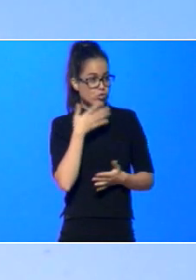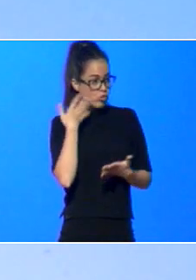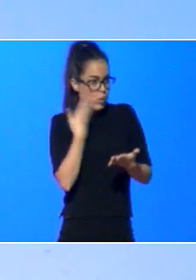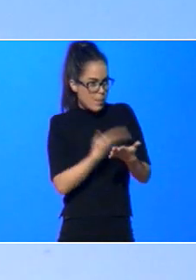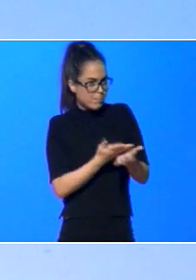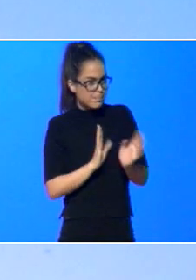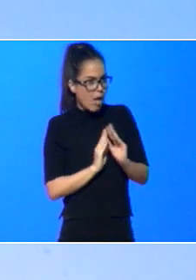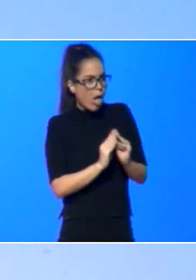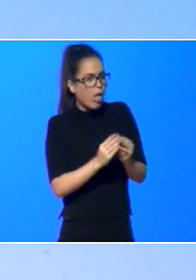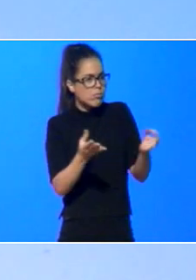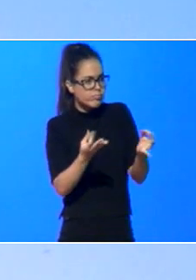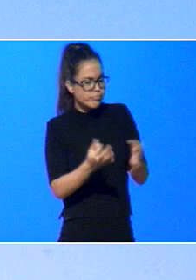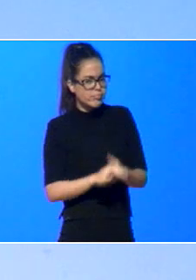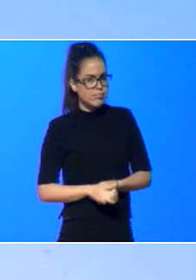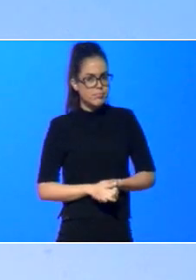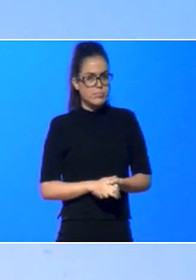es